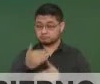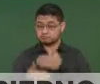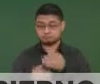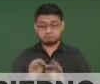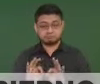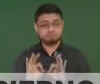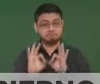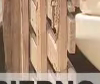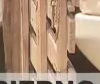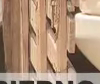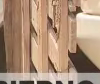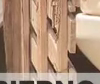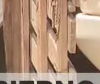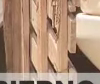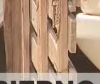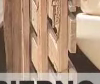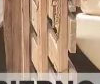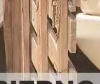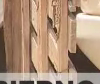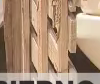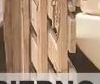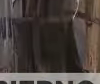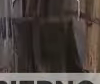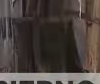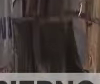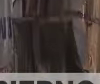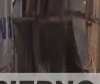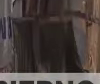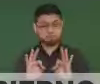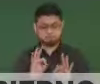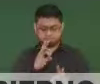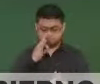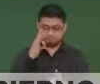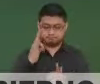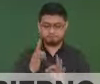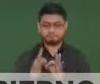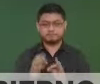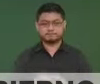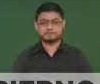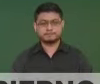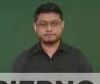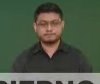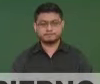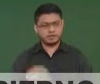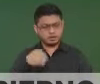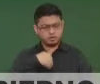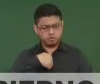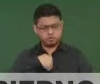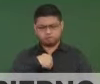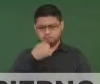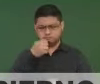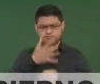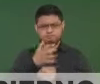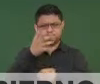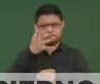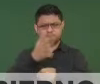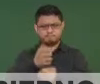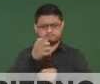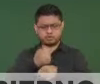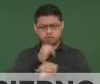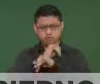gobierno ha logrado que 5 millones de personas salgan de la pobreza. Este informe marca el último antes de las elecciones presidenciales